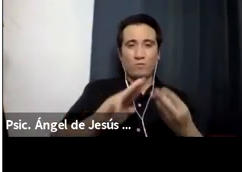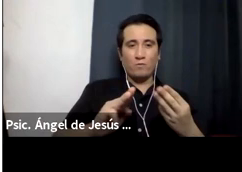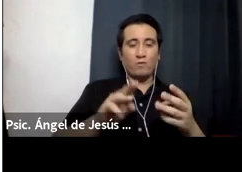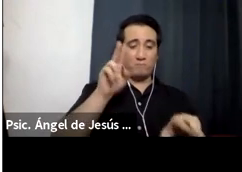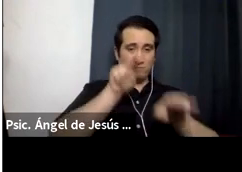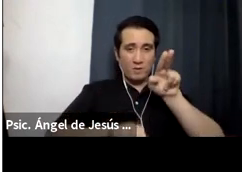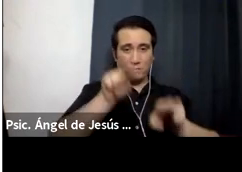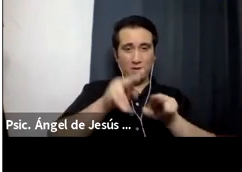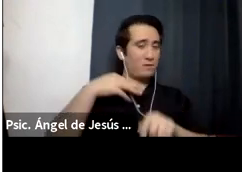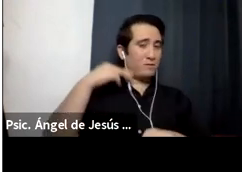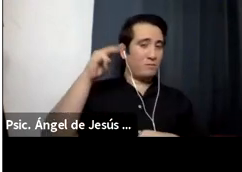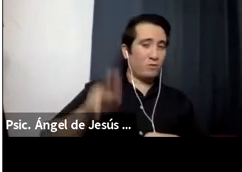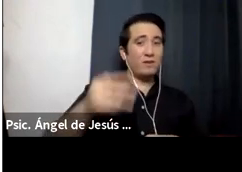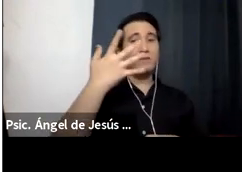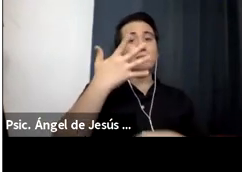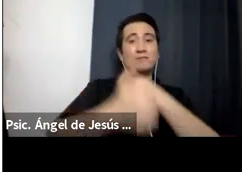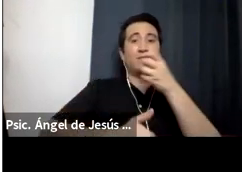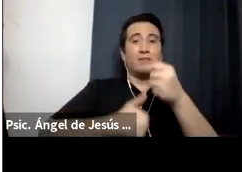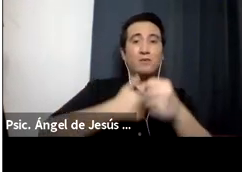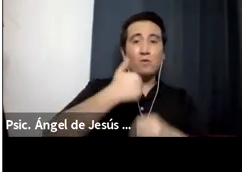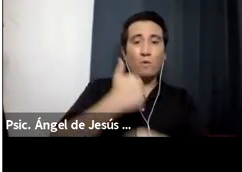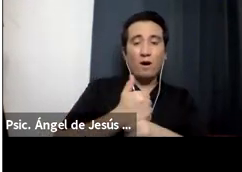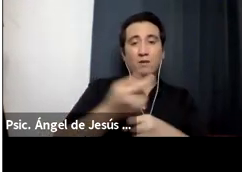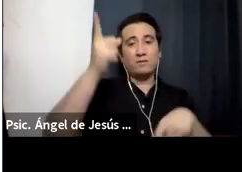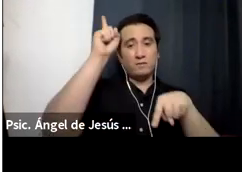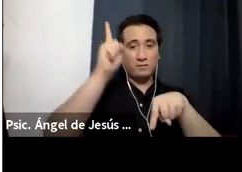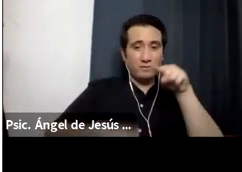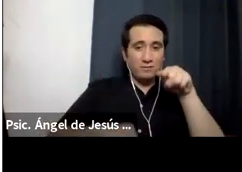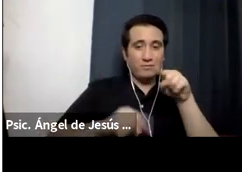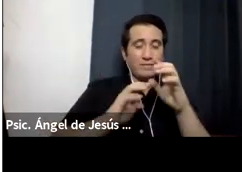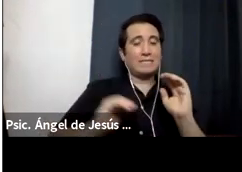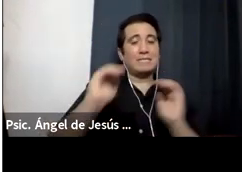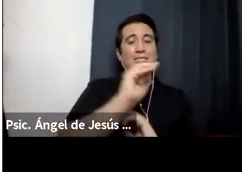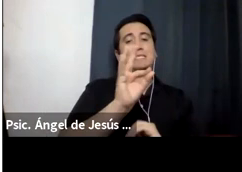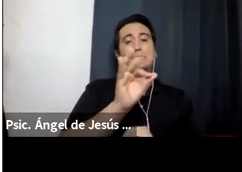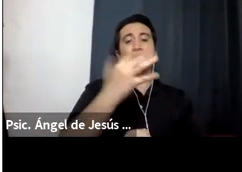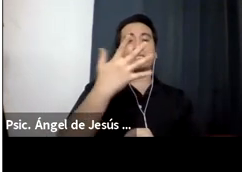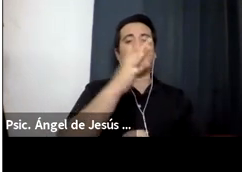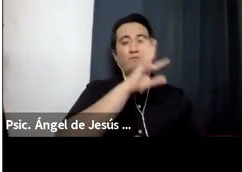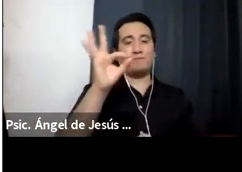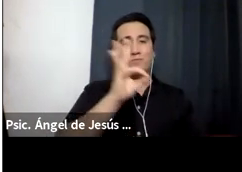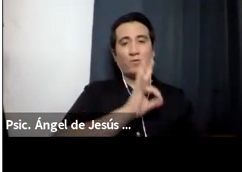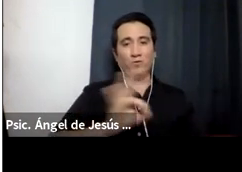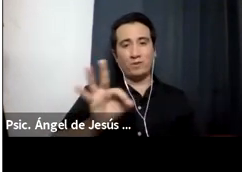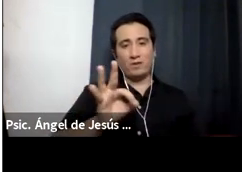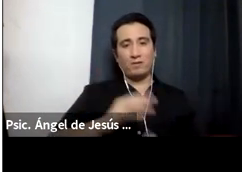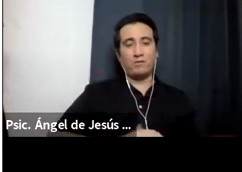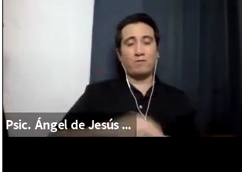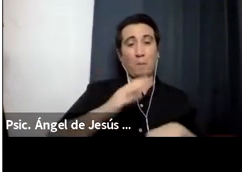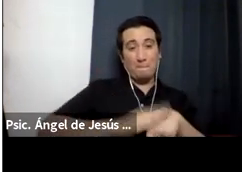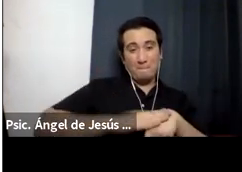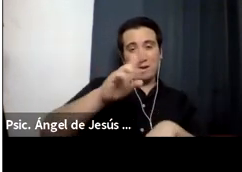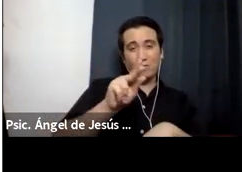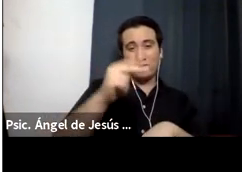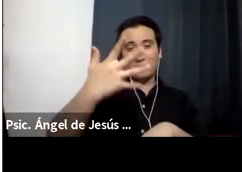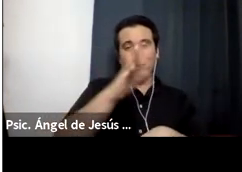es en 5 años tras una amputación supera básicamente el 45%. Más de 85%